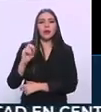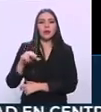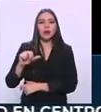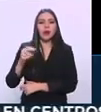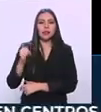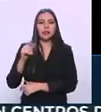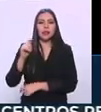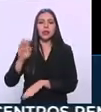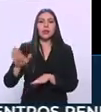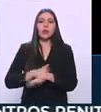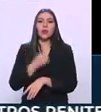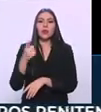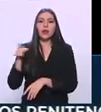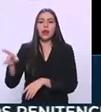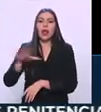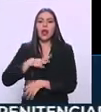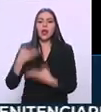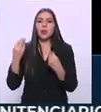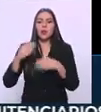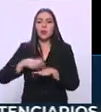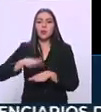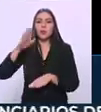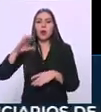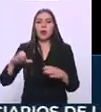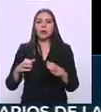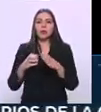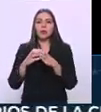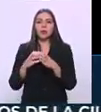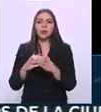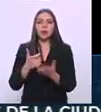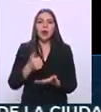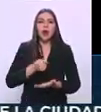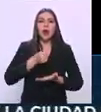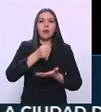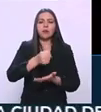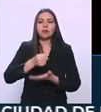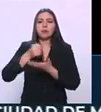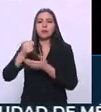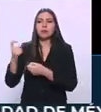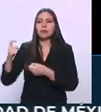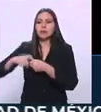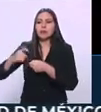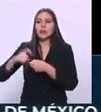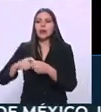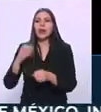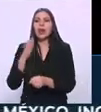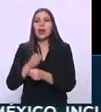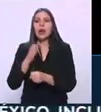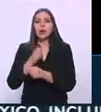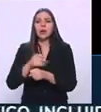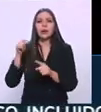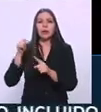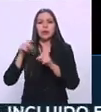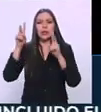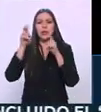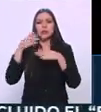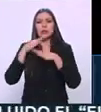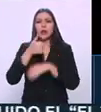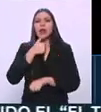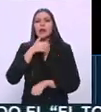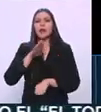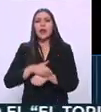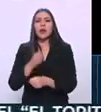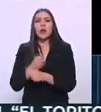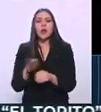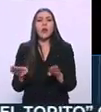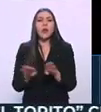más cantidad de fideicomisos tenía. ¿Cómo está el tema administrativo en este momento con el que, digamos, el